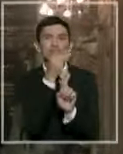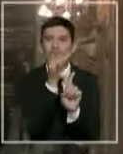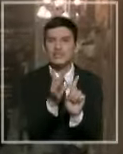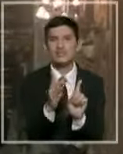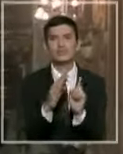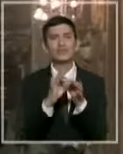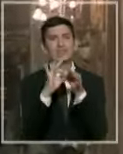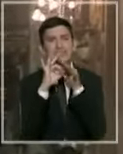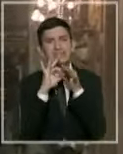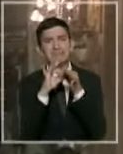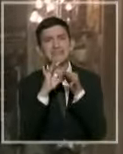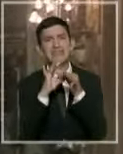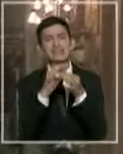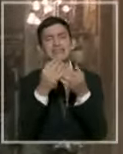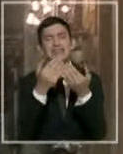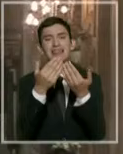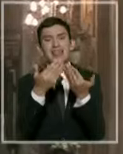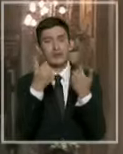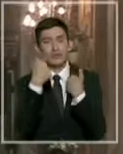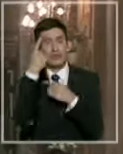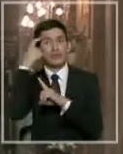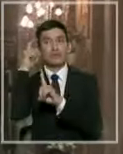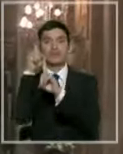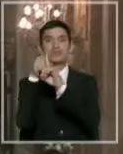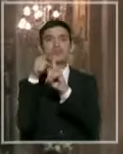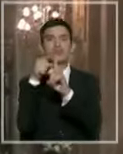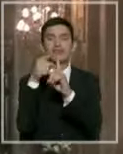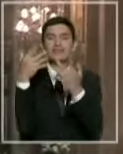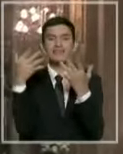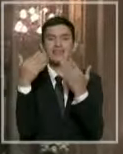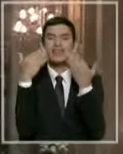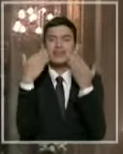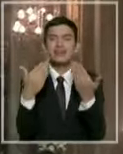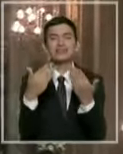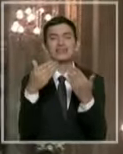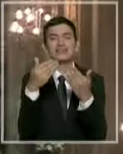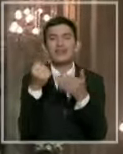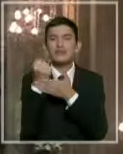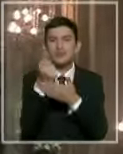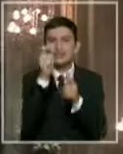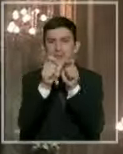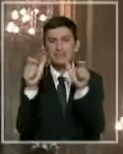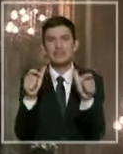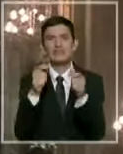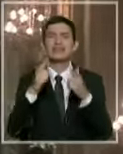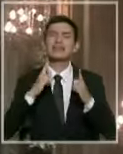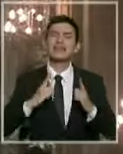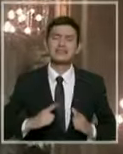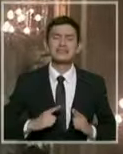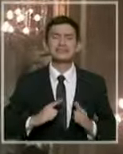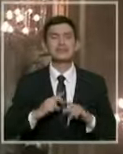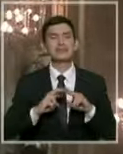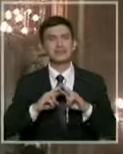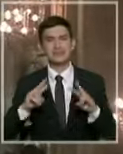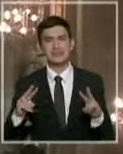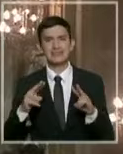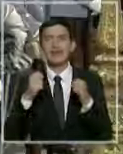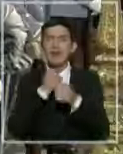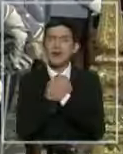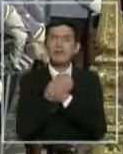Gracias por ilustrarme la vida y darme un propósito, servir a los demás. Descansa en paz, amigo mío. Te amamos por siempre, tus